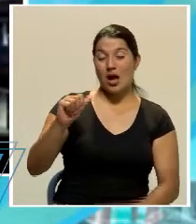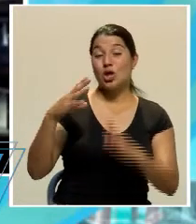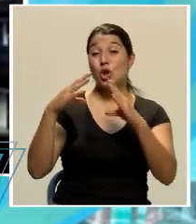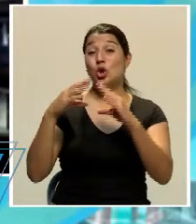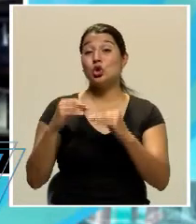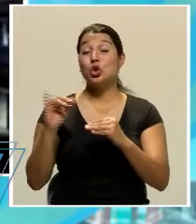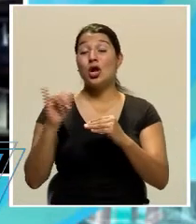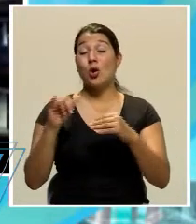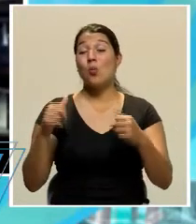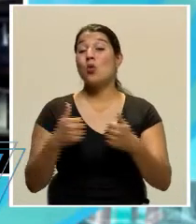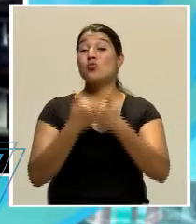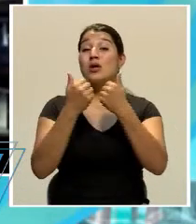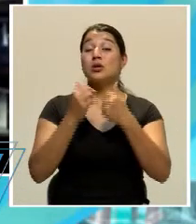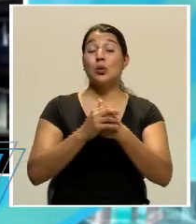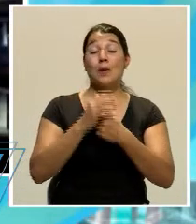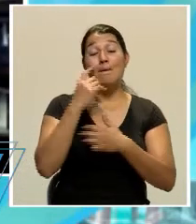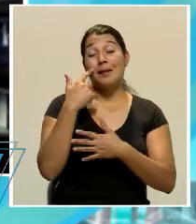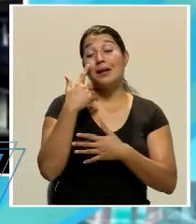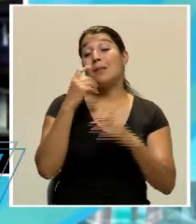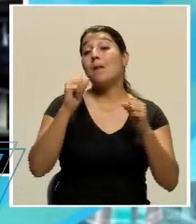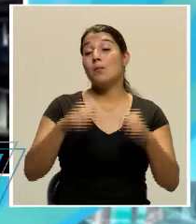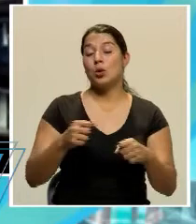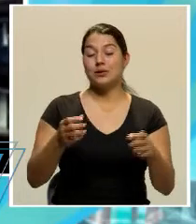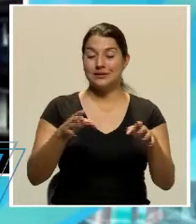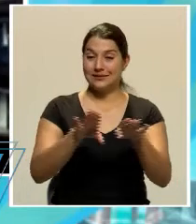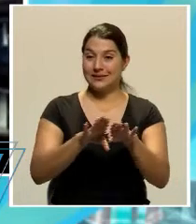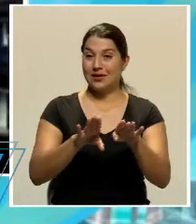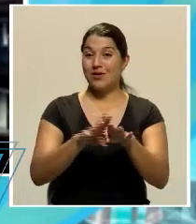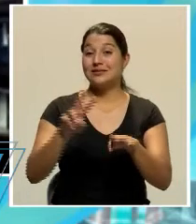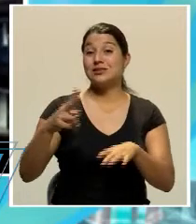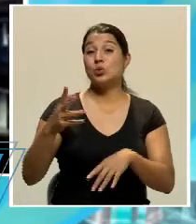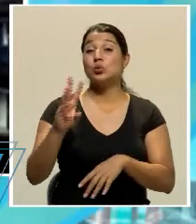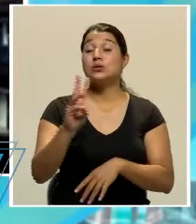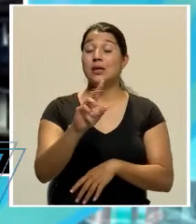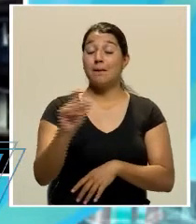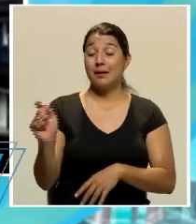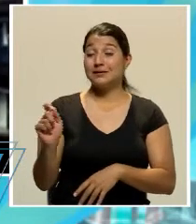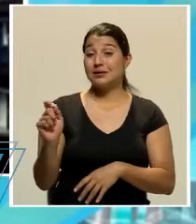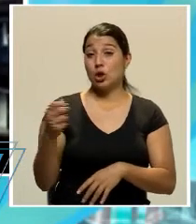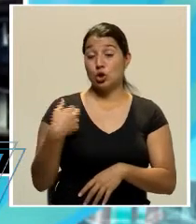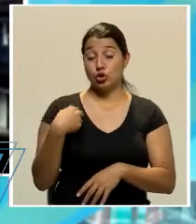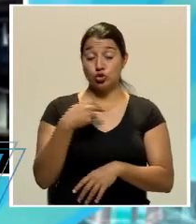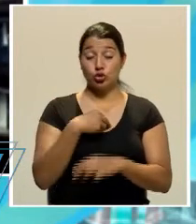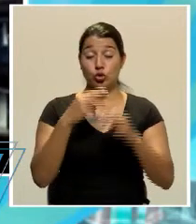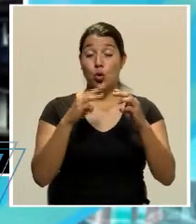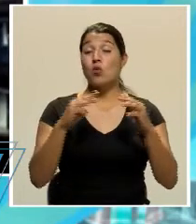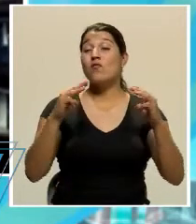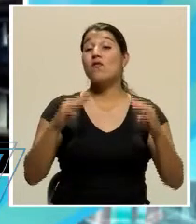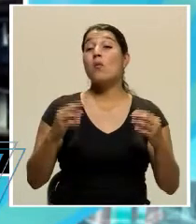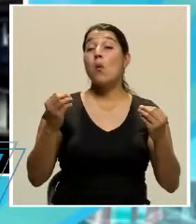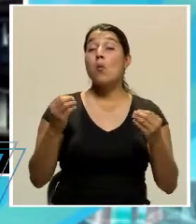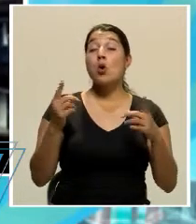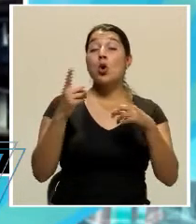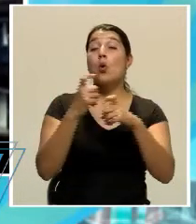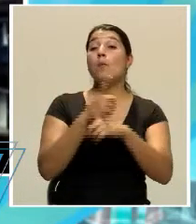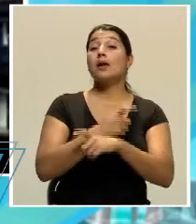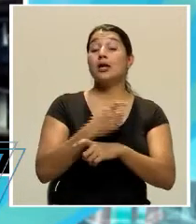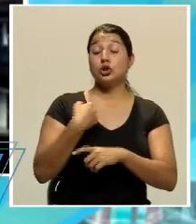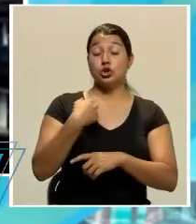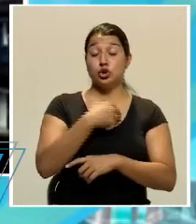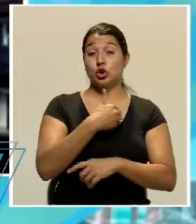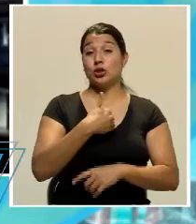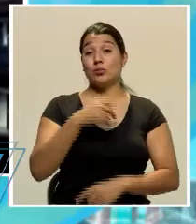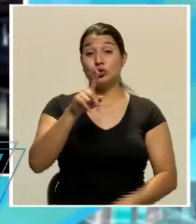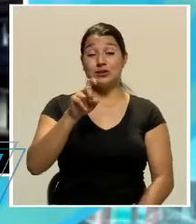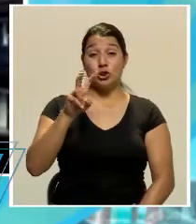para el cierre del segundo semestre. Somos un museo muy complejo, tenemos